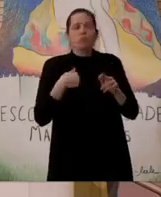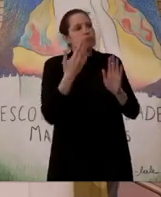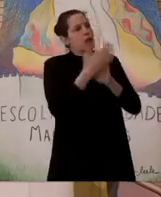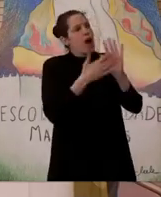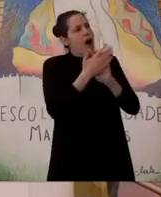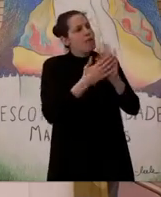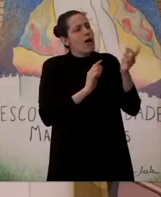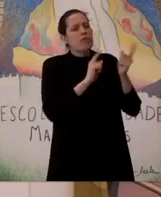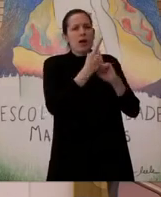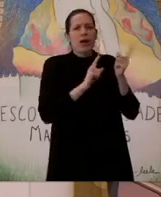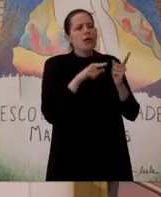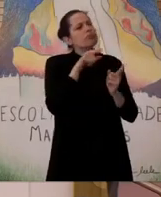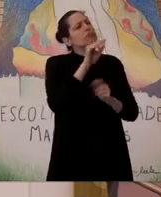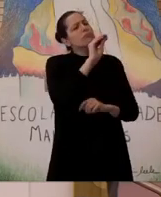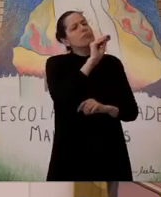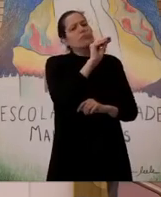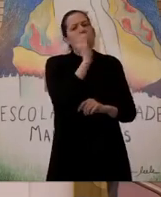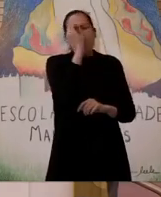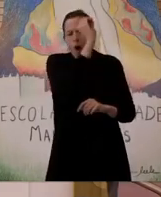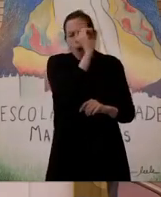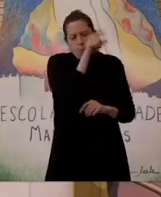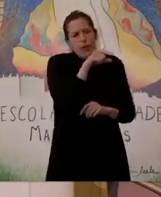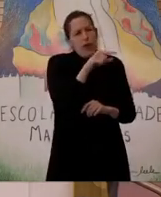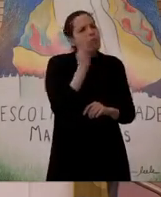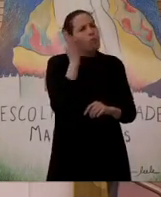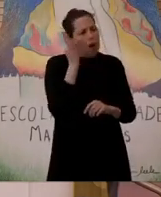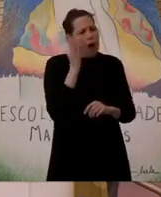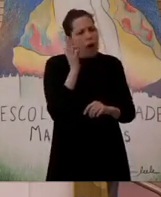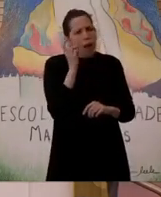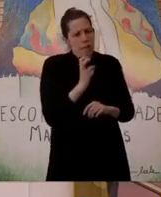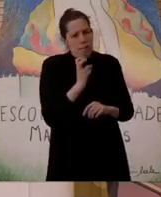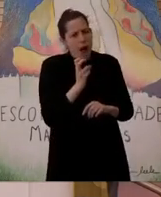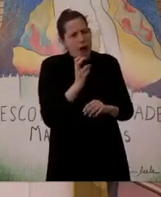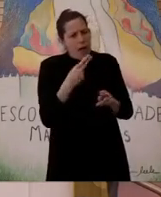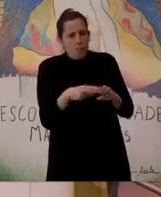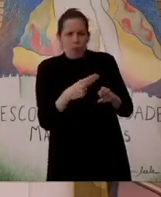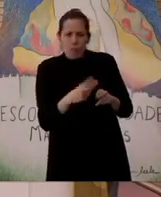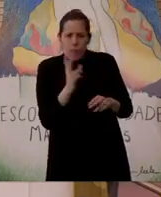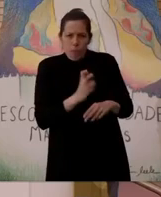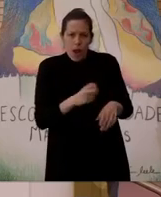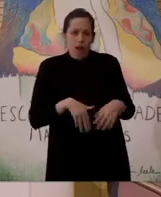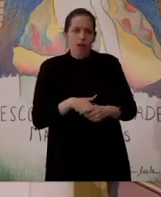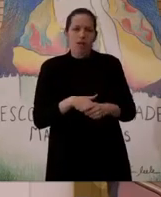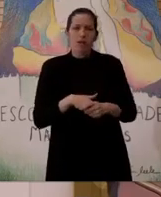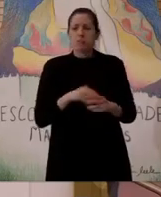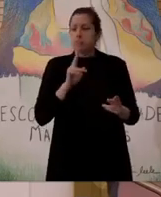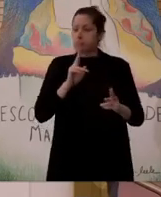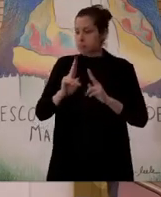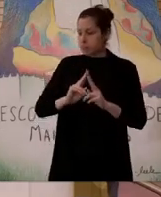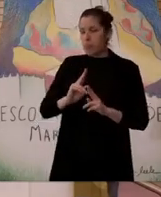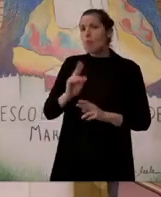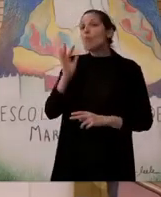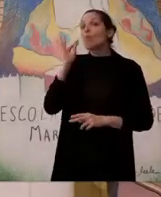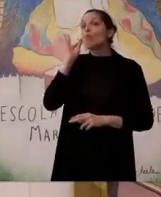dije mire Marta Usted qué opina que las mujeres valemos para la política y me dice ella las mujeres no valemos